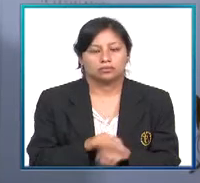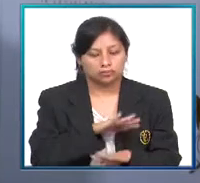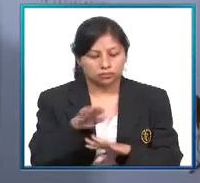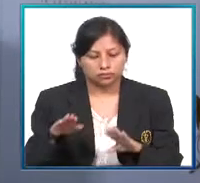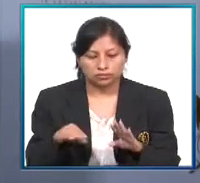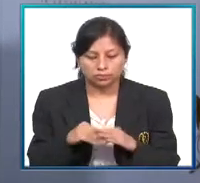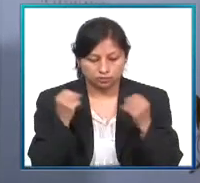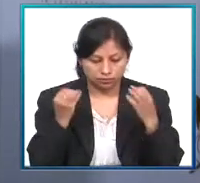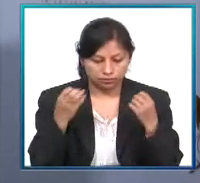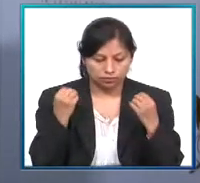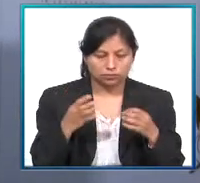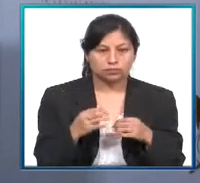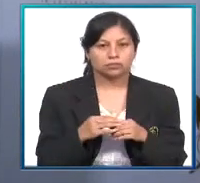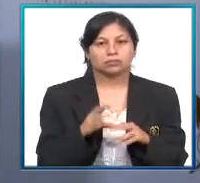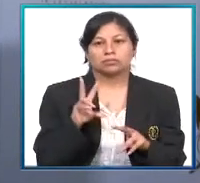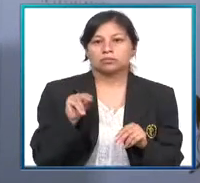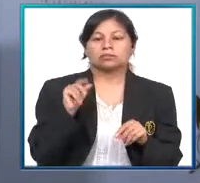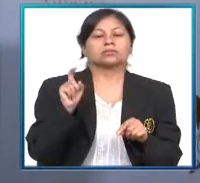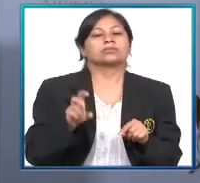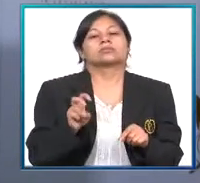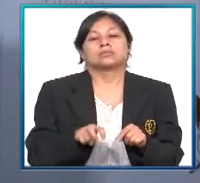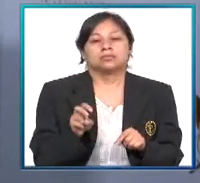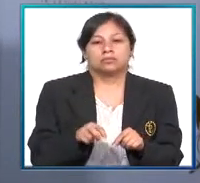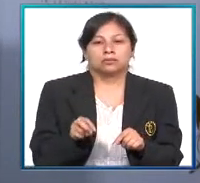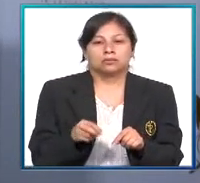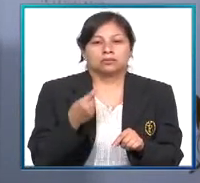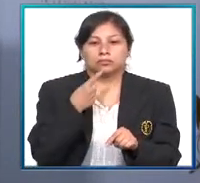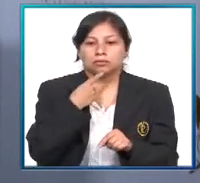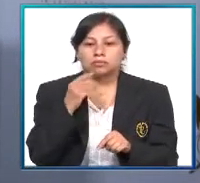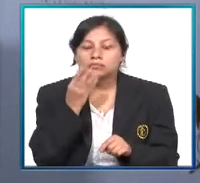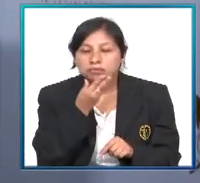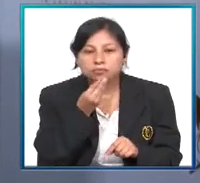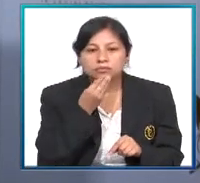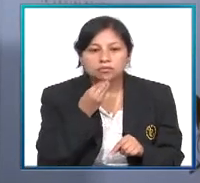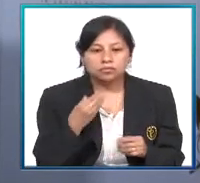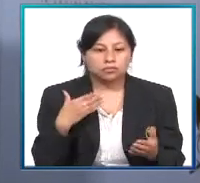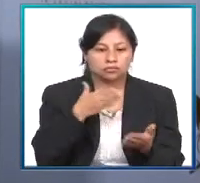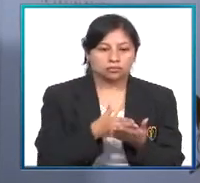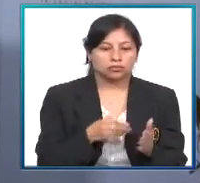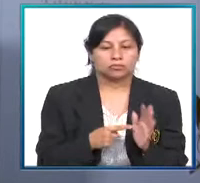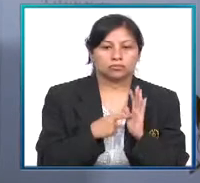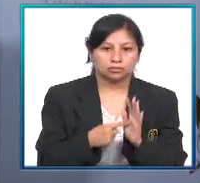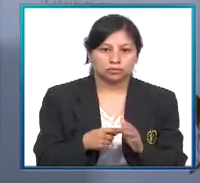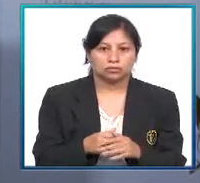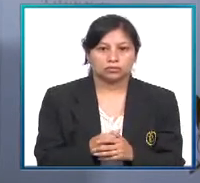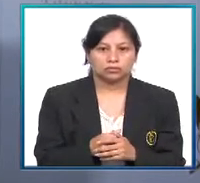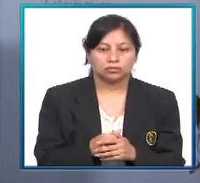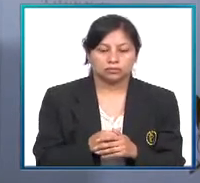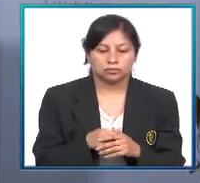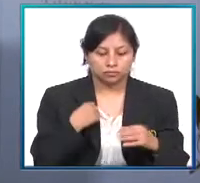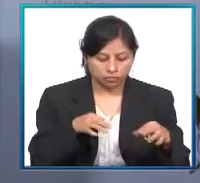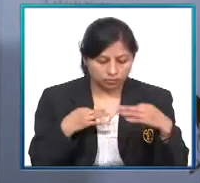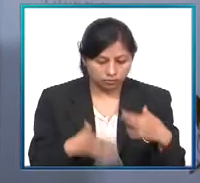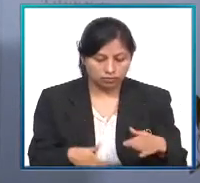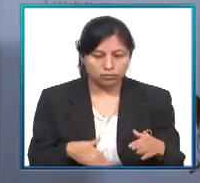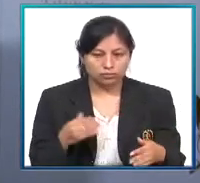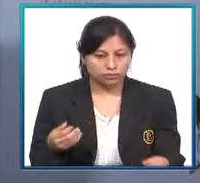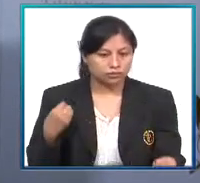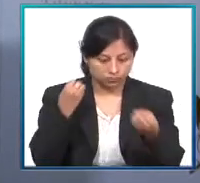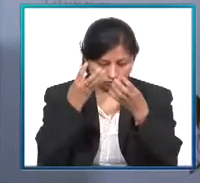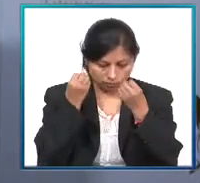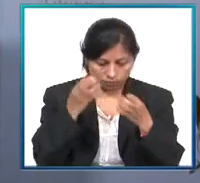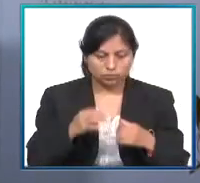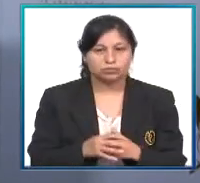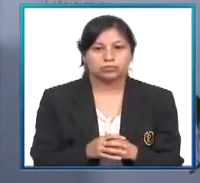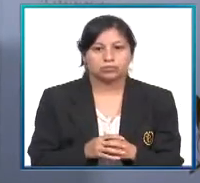toda esta información y no haya necesidad de que los jubilados estén presentando esta acta y hagan el cruce de